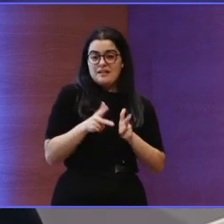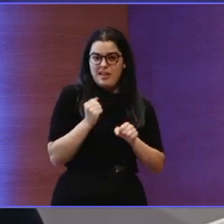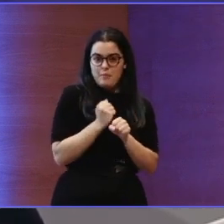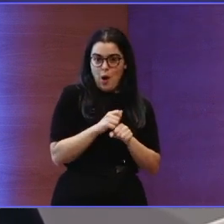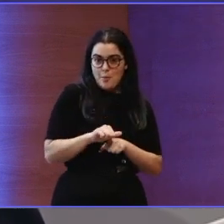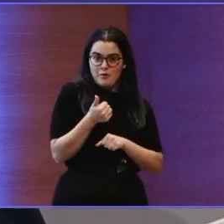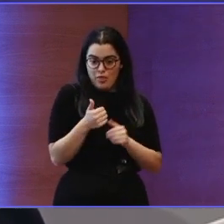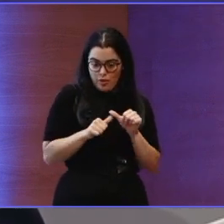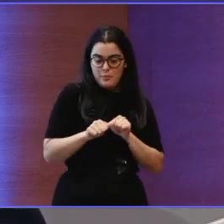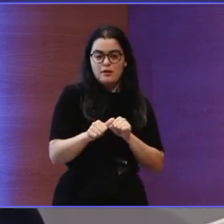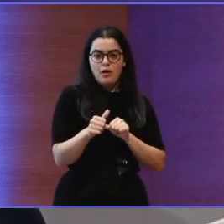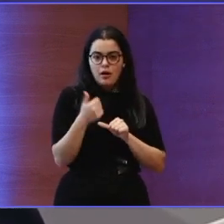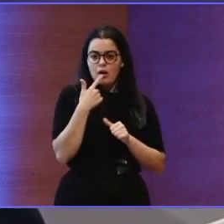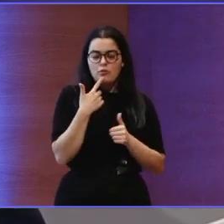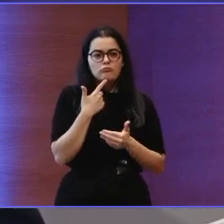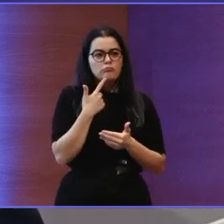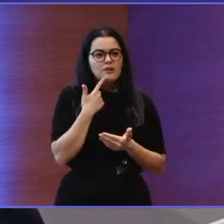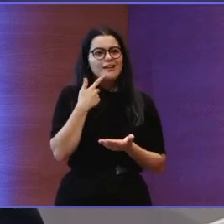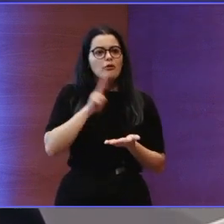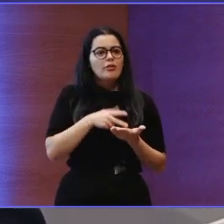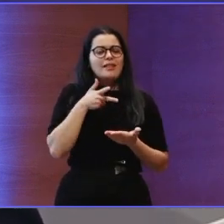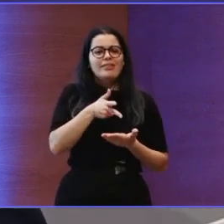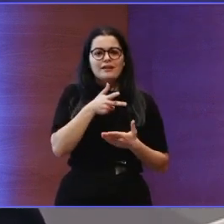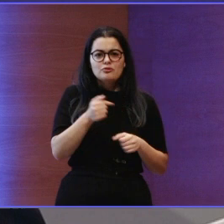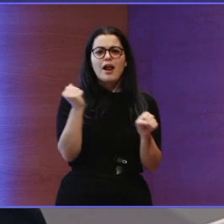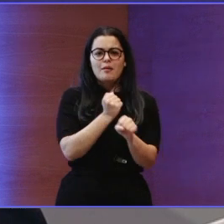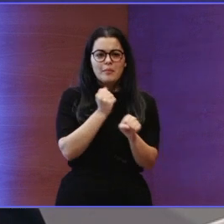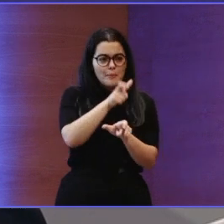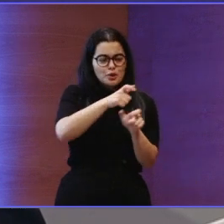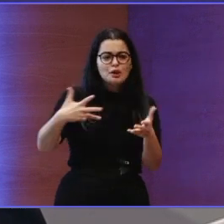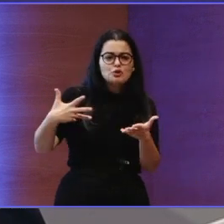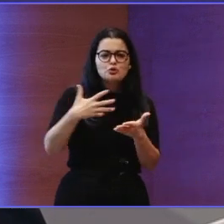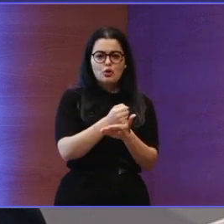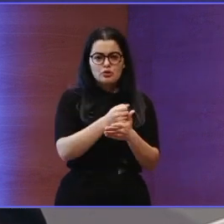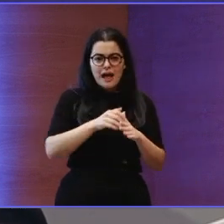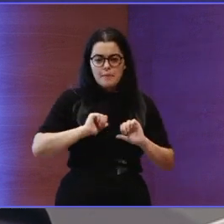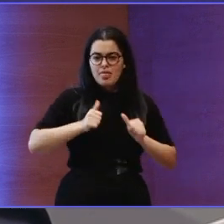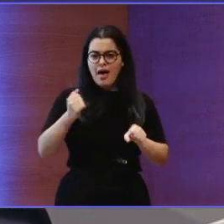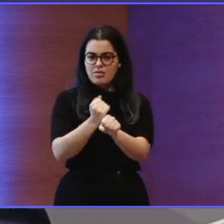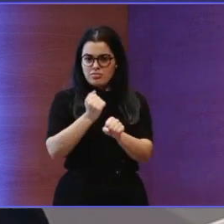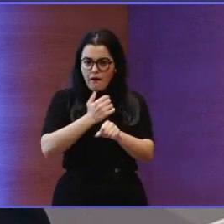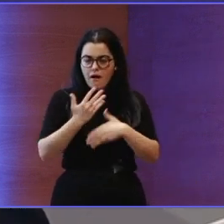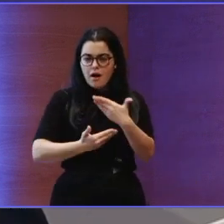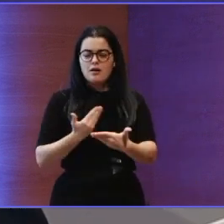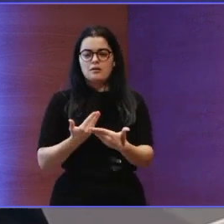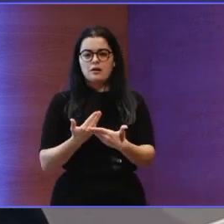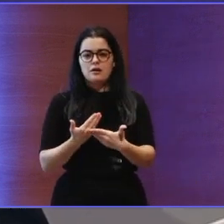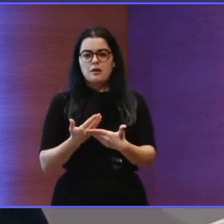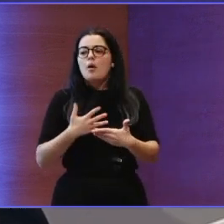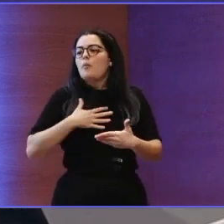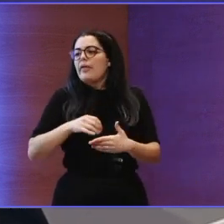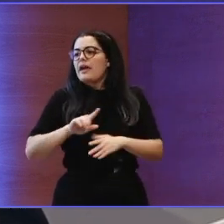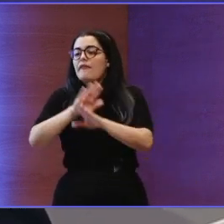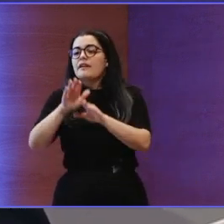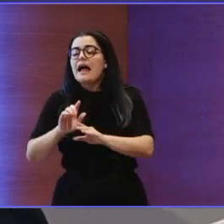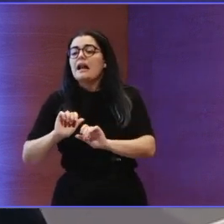iita el derecho de toda la población a a acceder a la a la activación no No necesariamente vayas a acabar en un